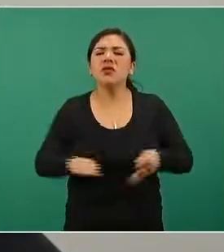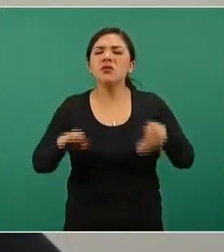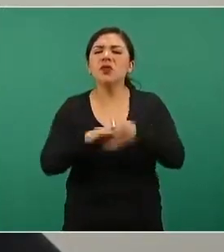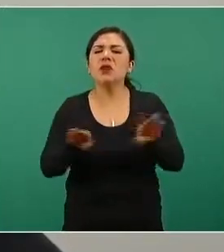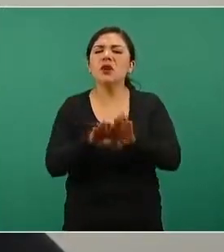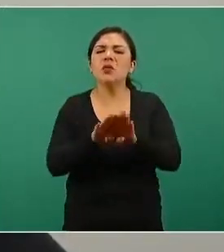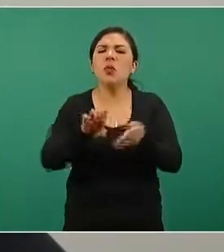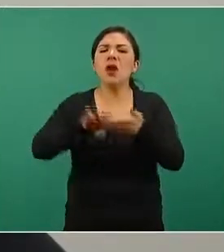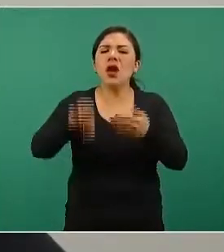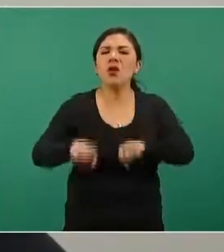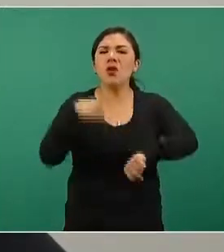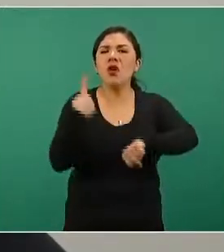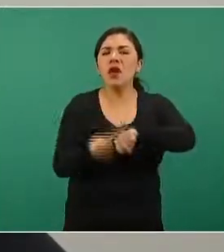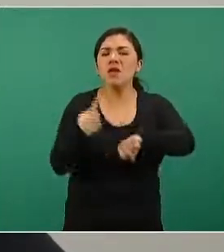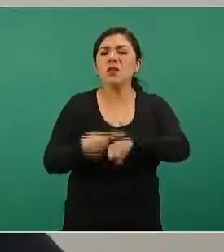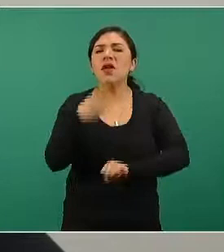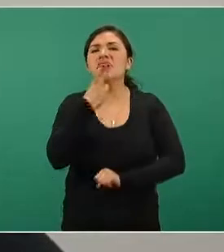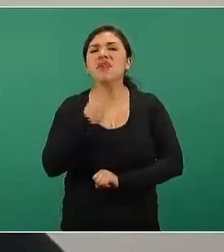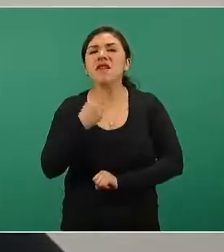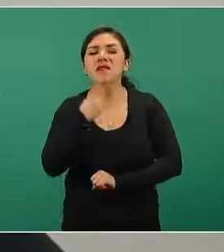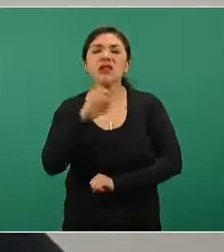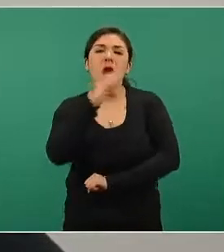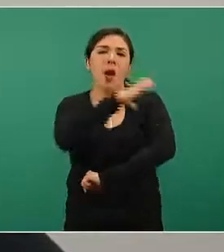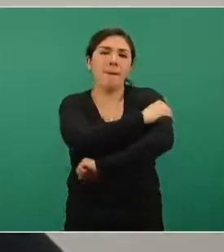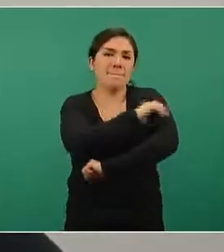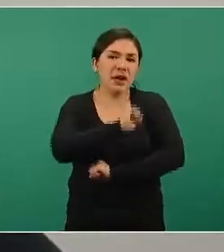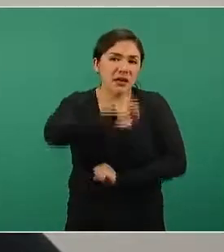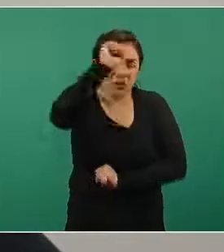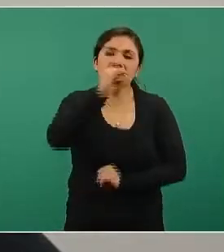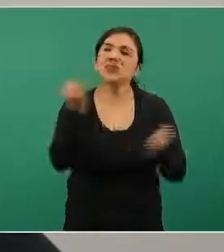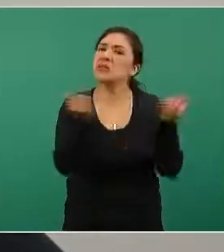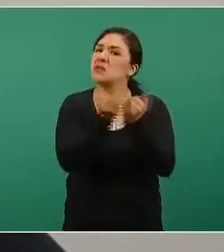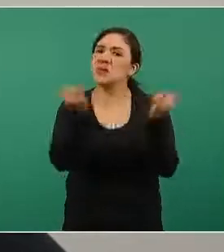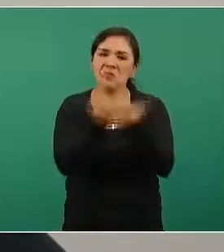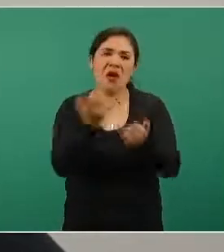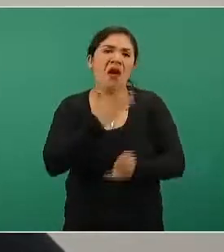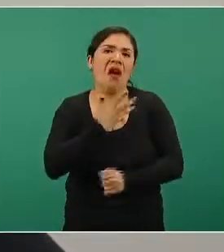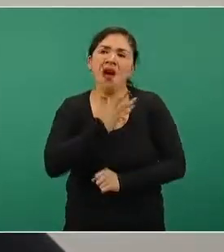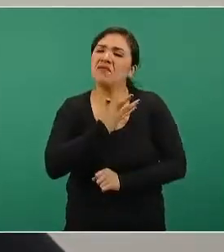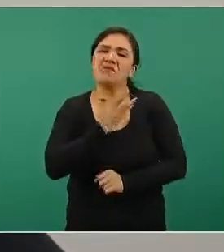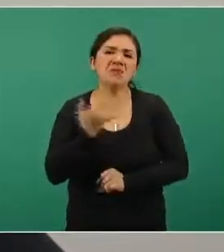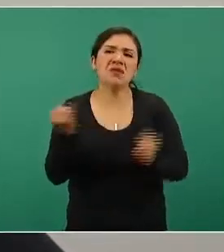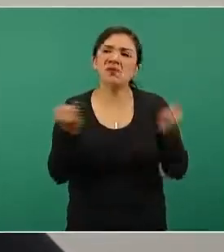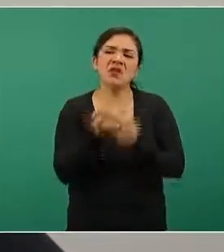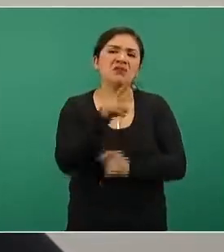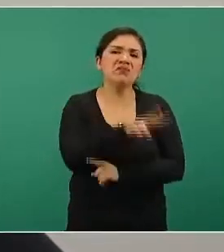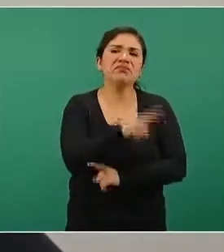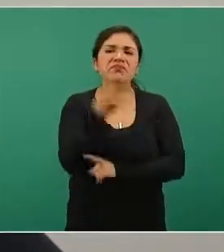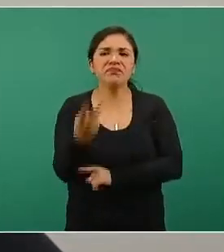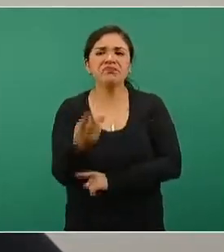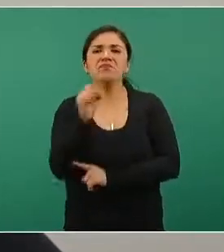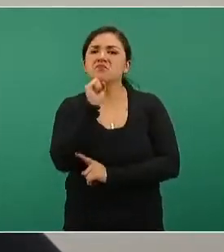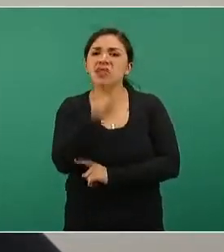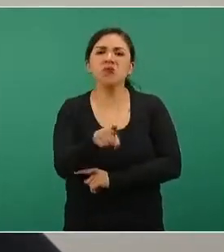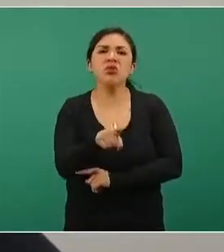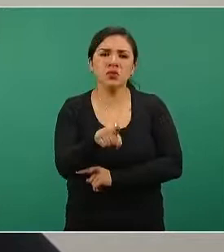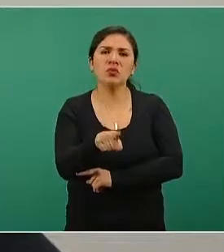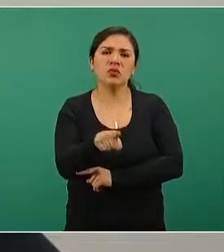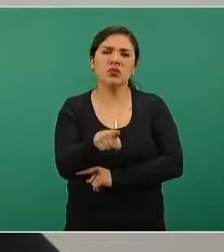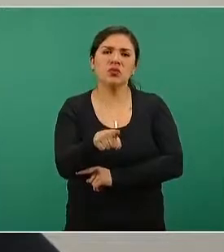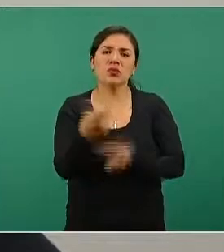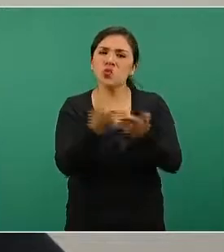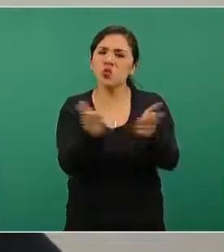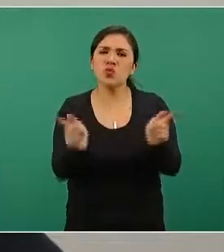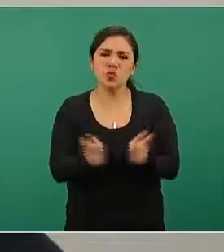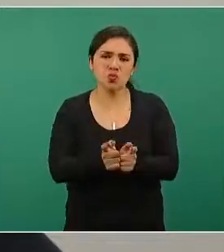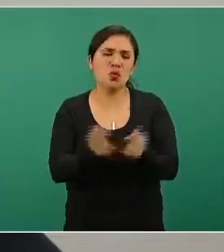correspondientes de diabetes y de hipertensión también están presentes de forma importantes en este